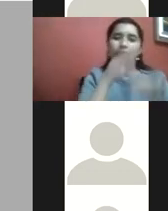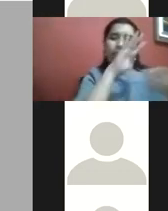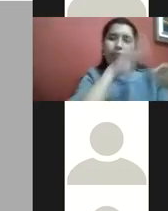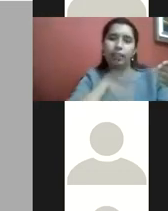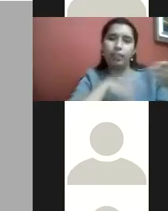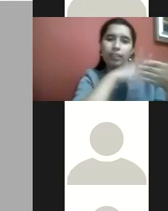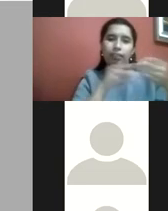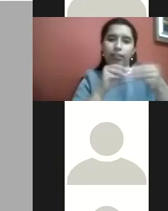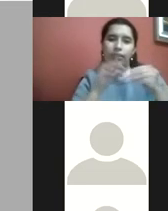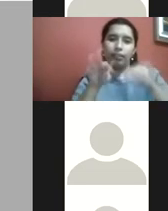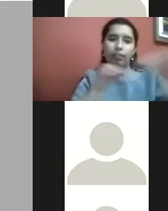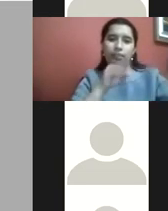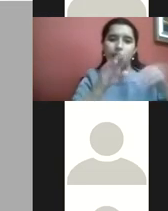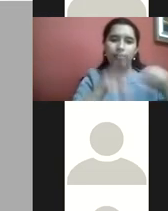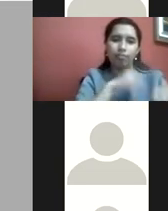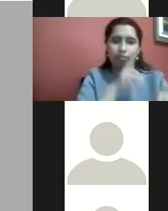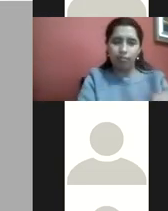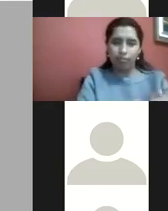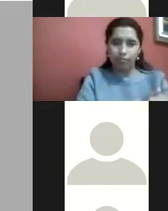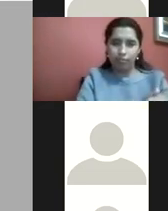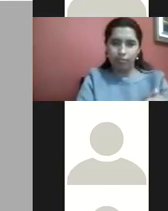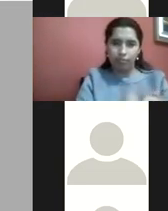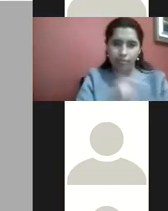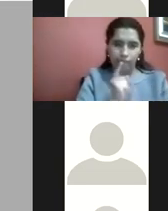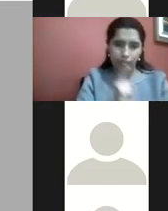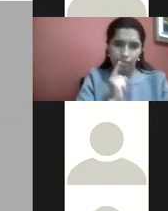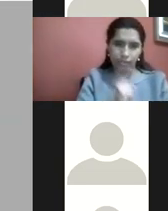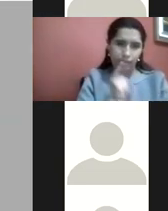distribución normal. De manera que se cumpla esto de aquí.